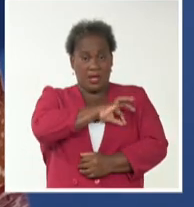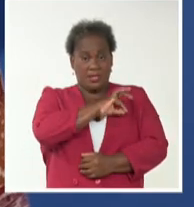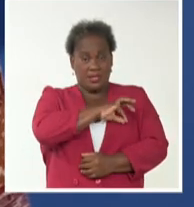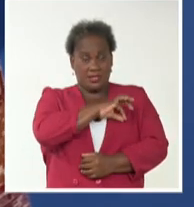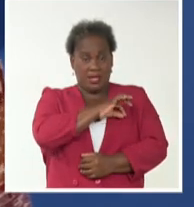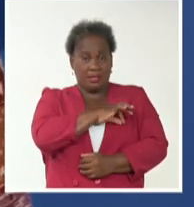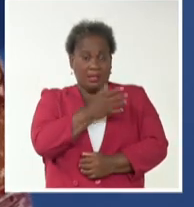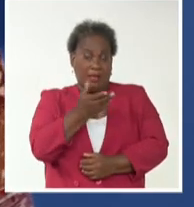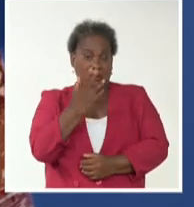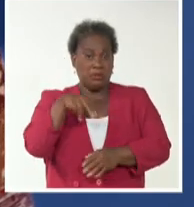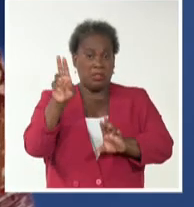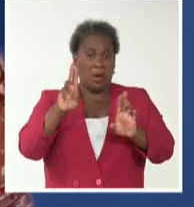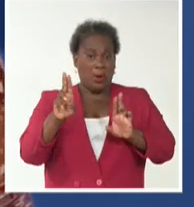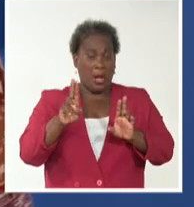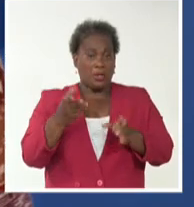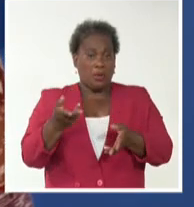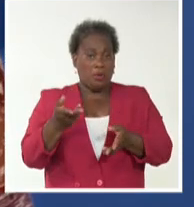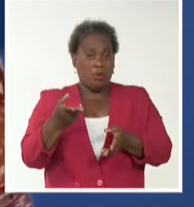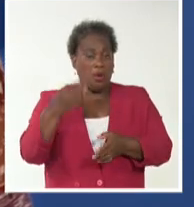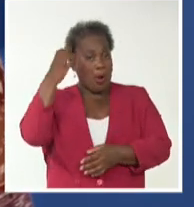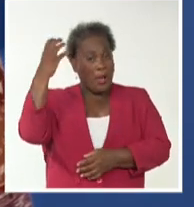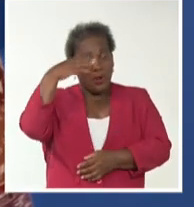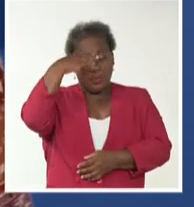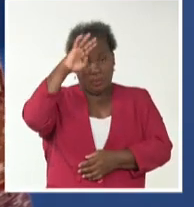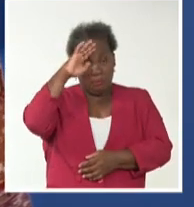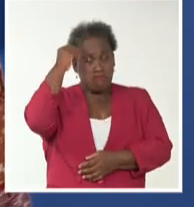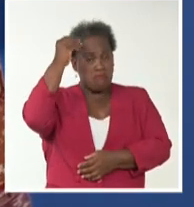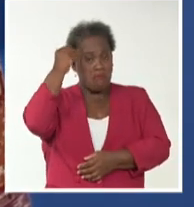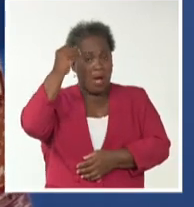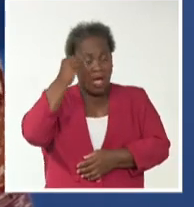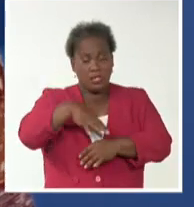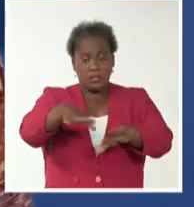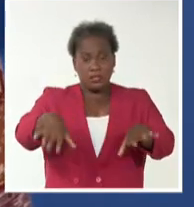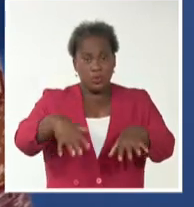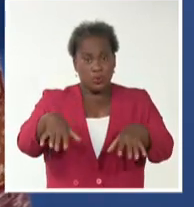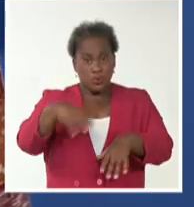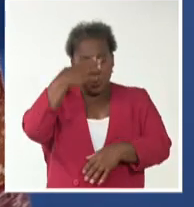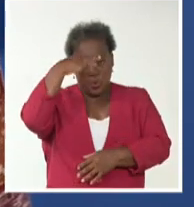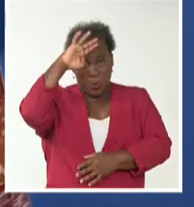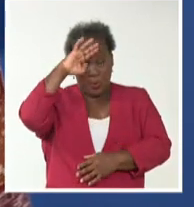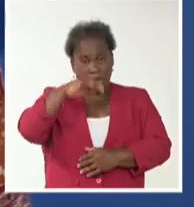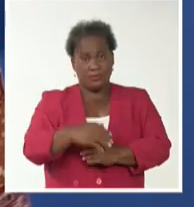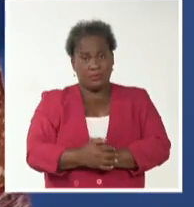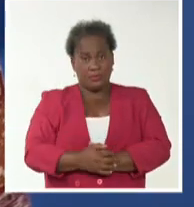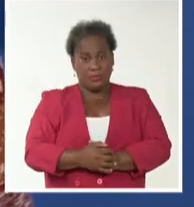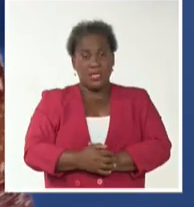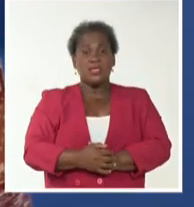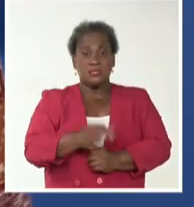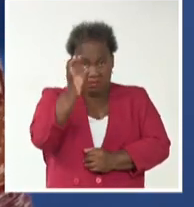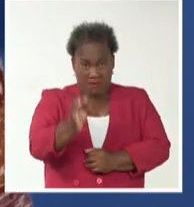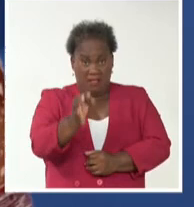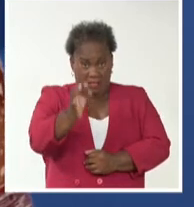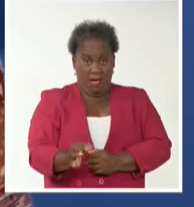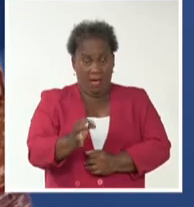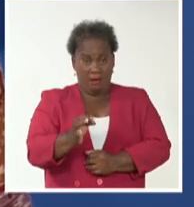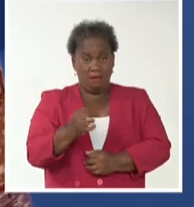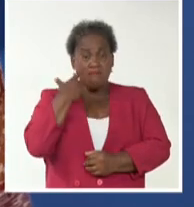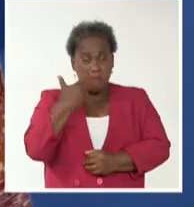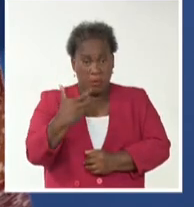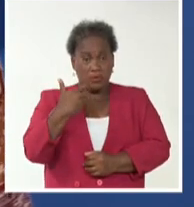de Cuba, si tienen tanta preocupación por la situación cubana, si realmente le importa la